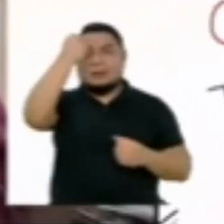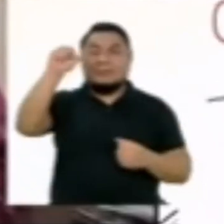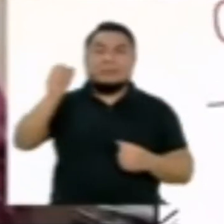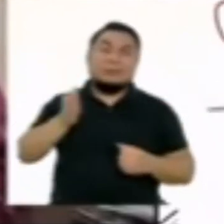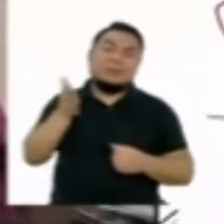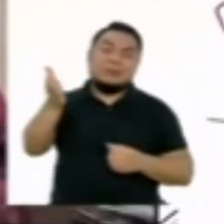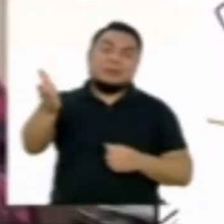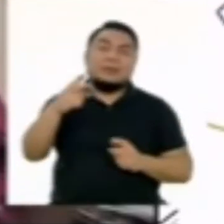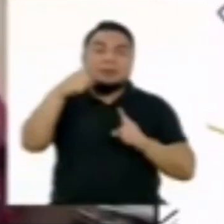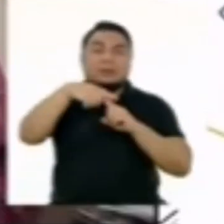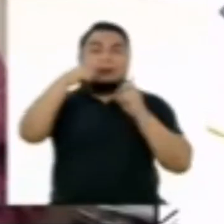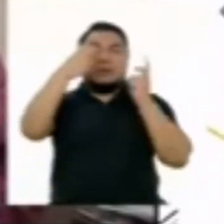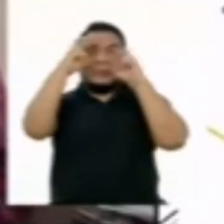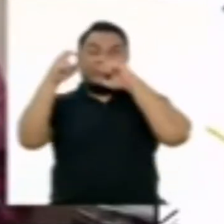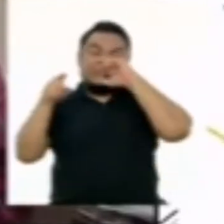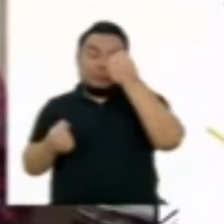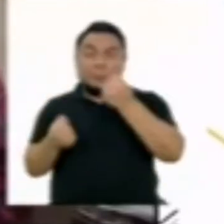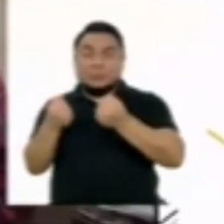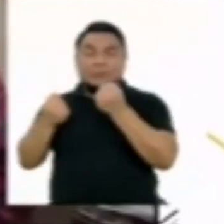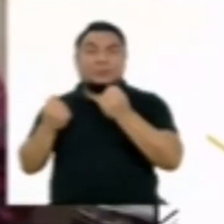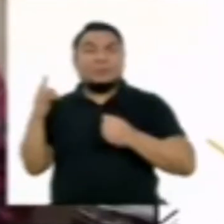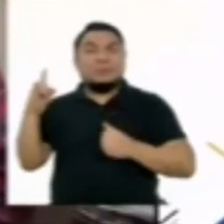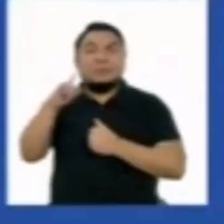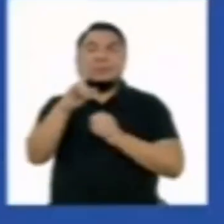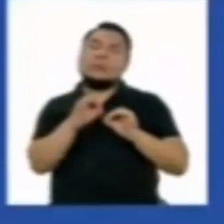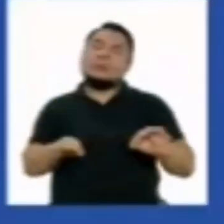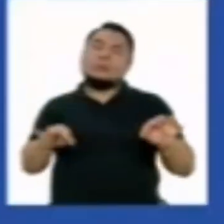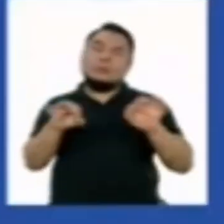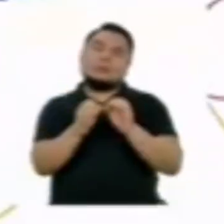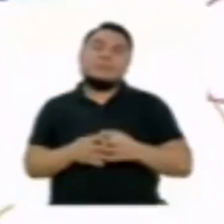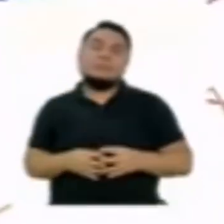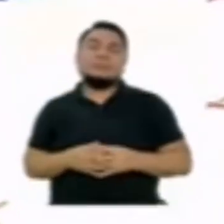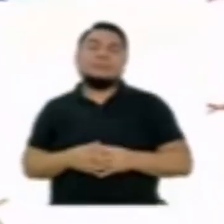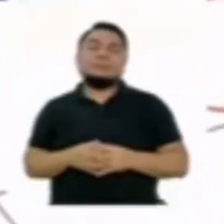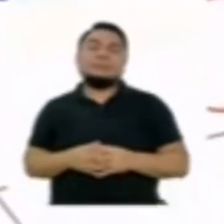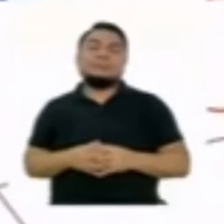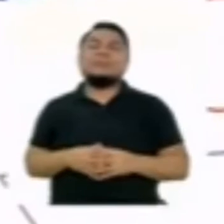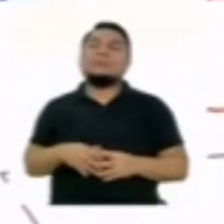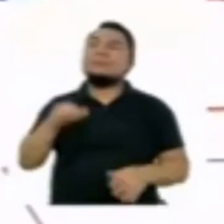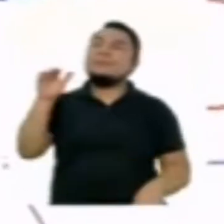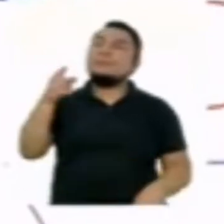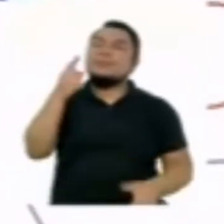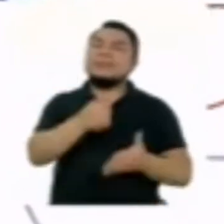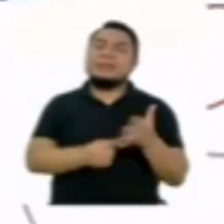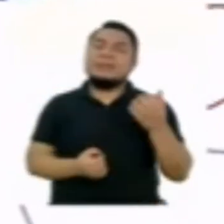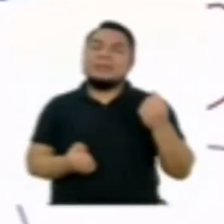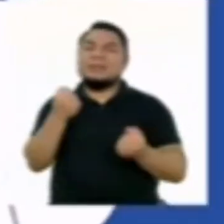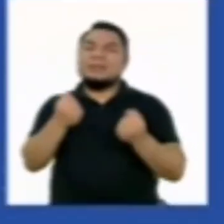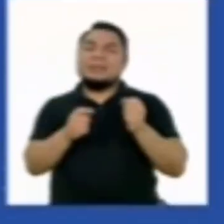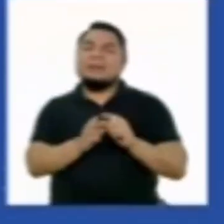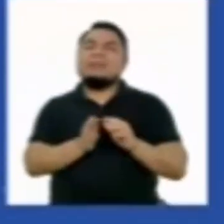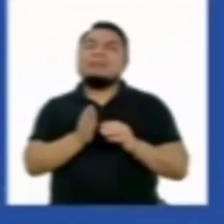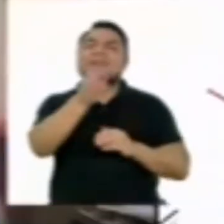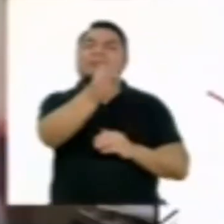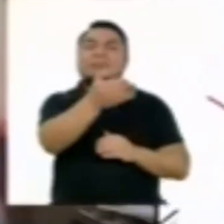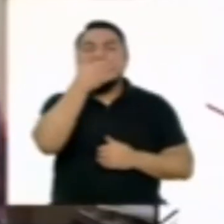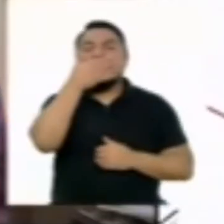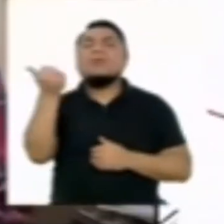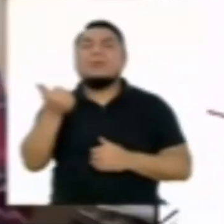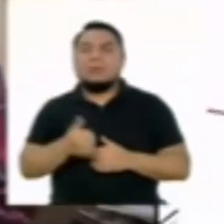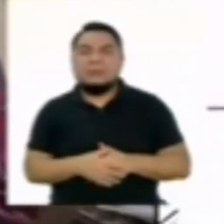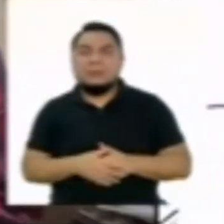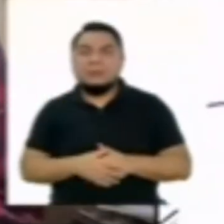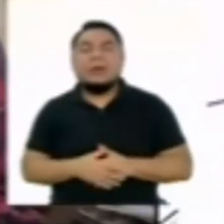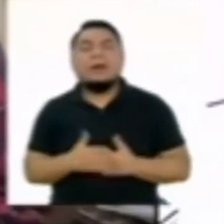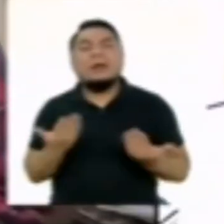viaje. Para el turismo, por ejemplo, el transporte es vital. ¿Qué tipo de transporte es mejor?